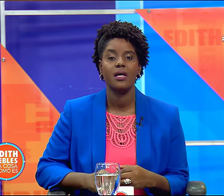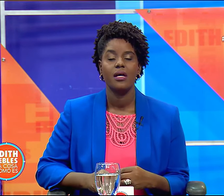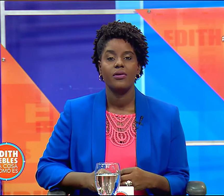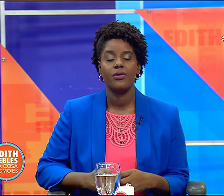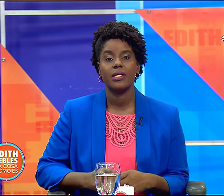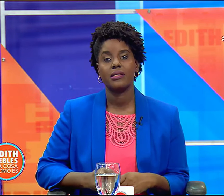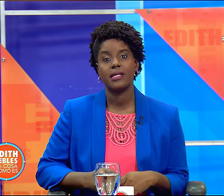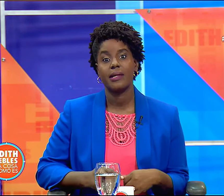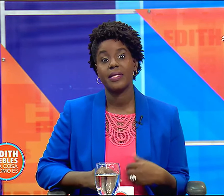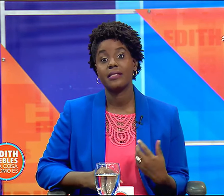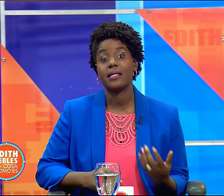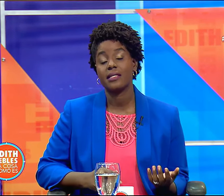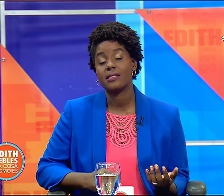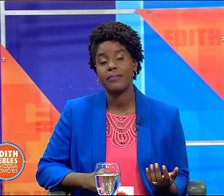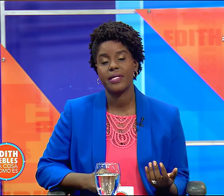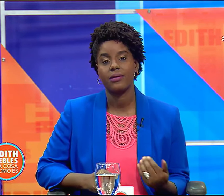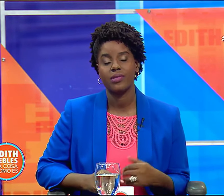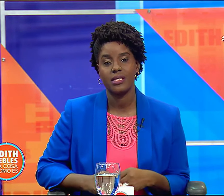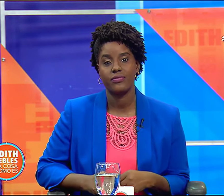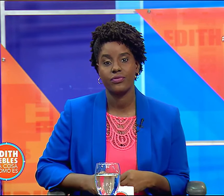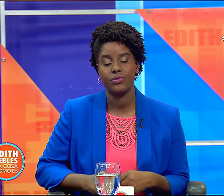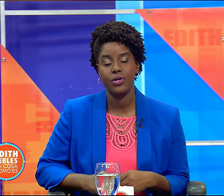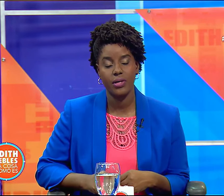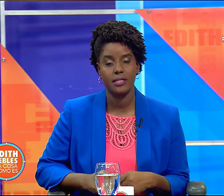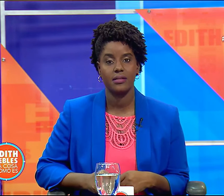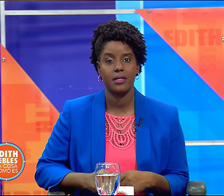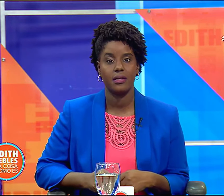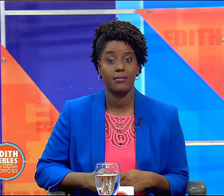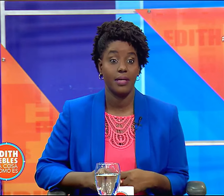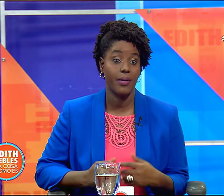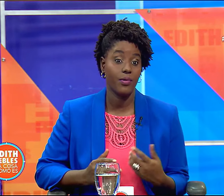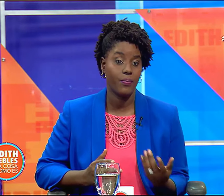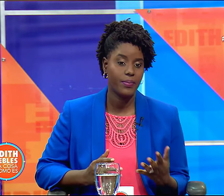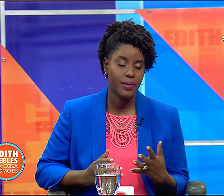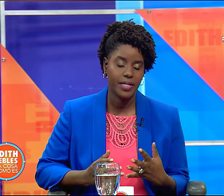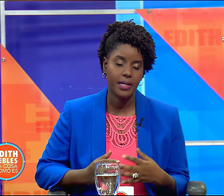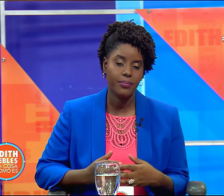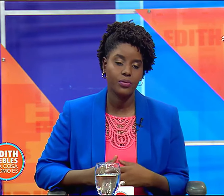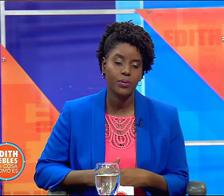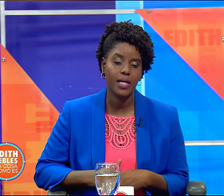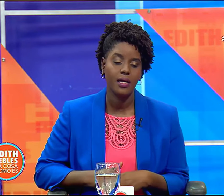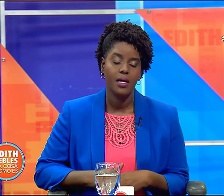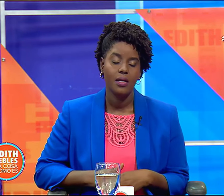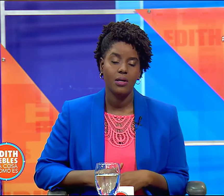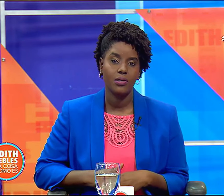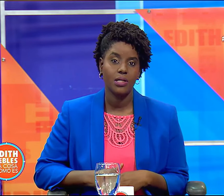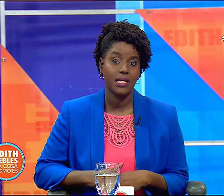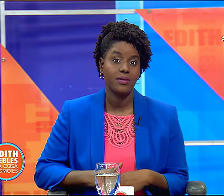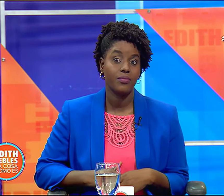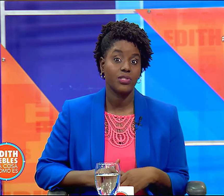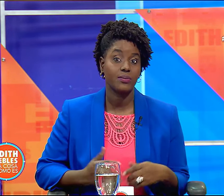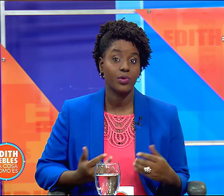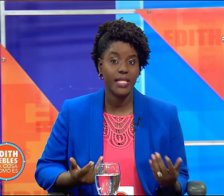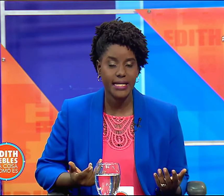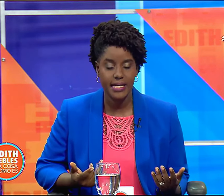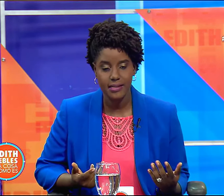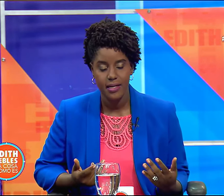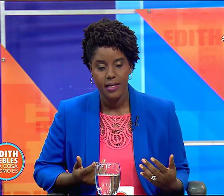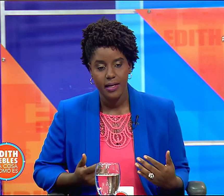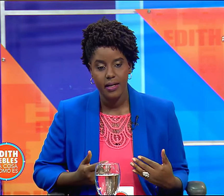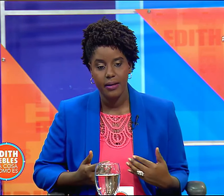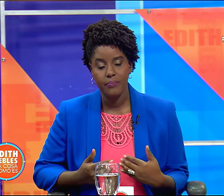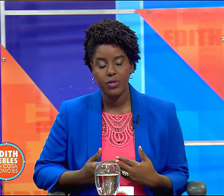funciones, no necesariamente están desempeñando esas funciones, llamamos de manera puntual las famosas